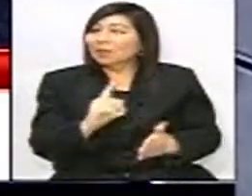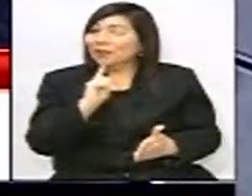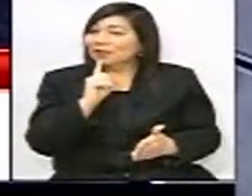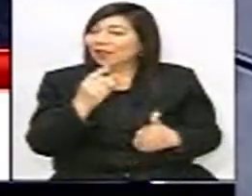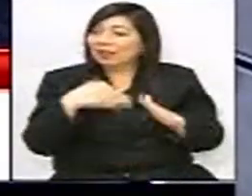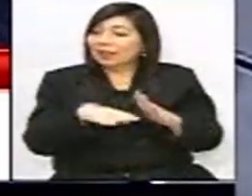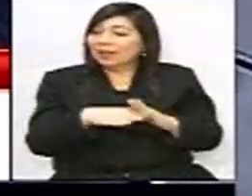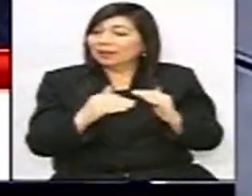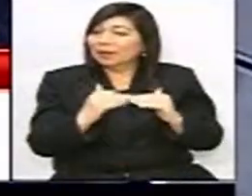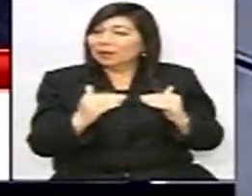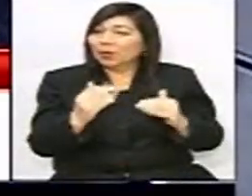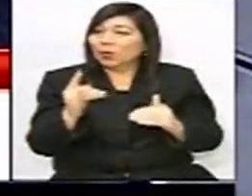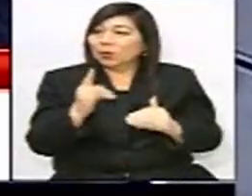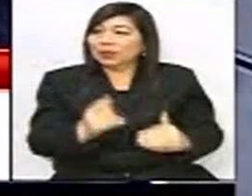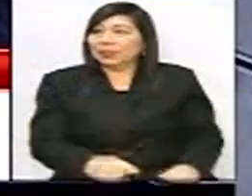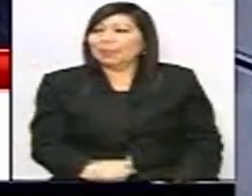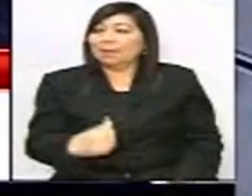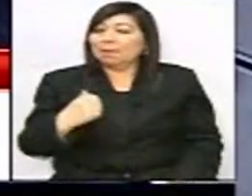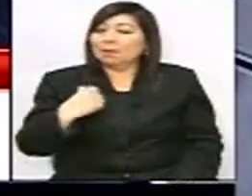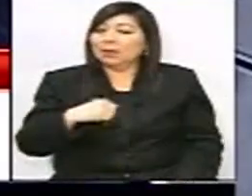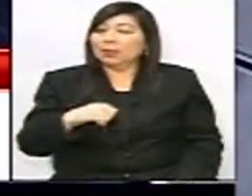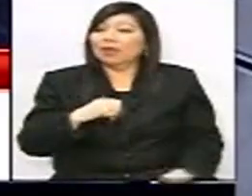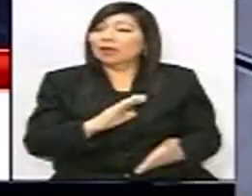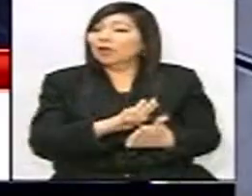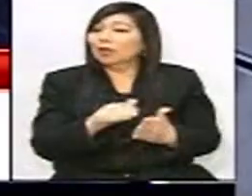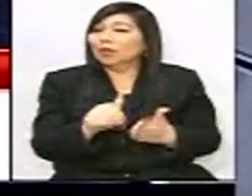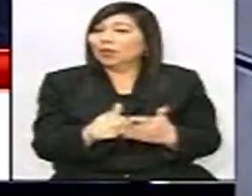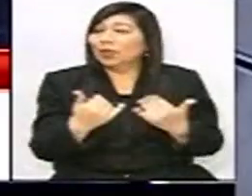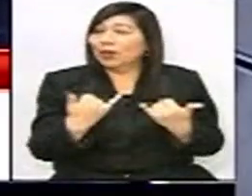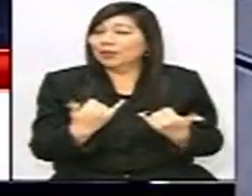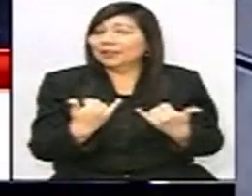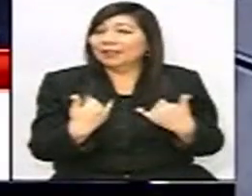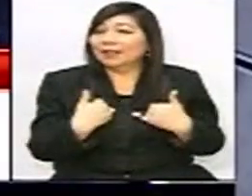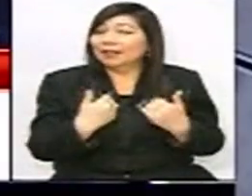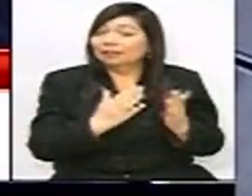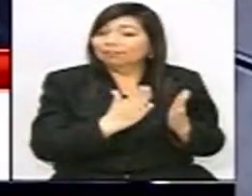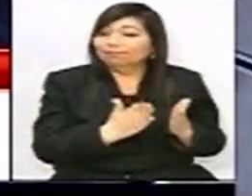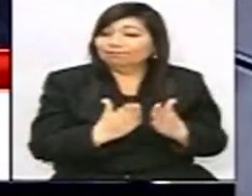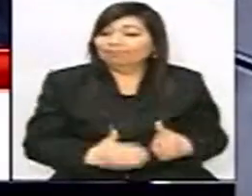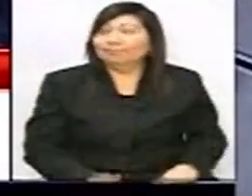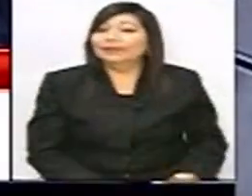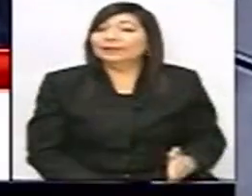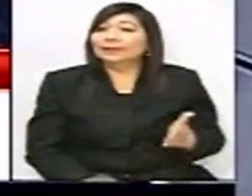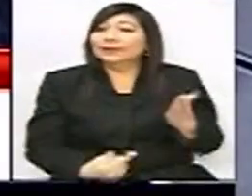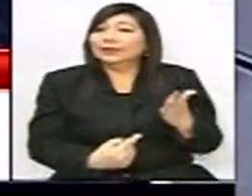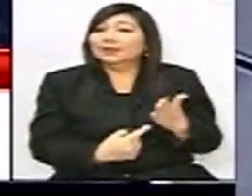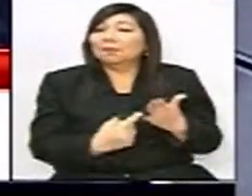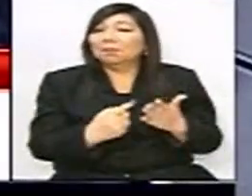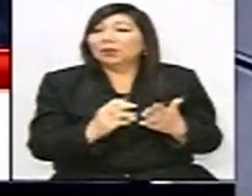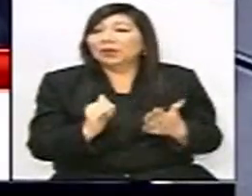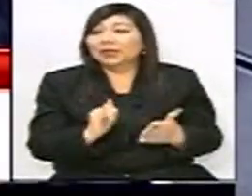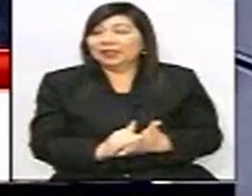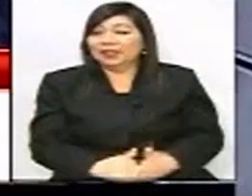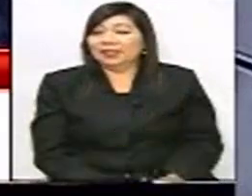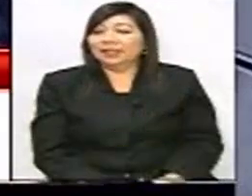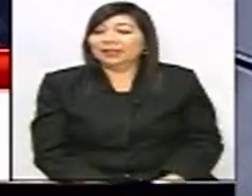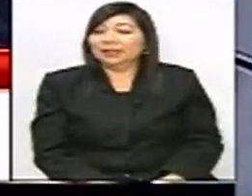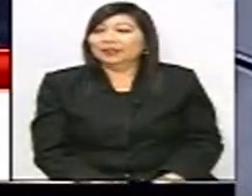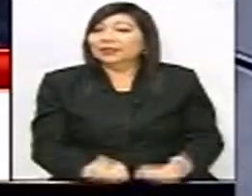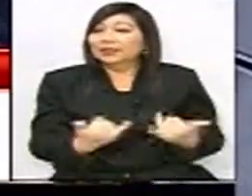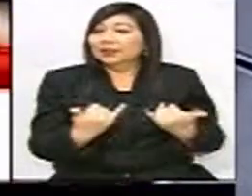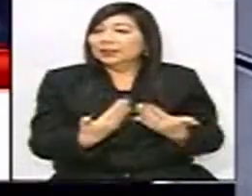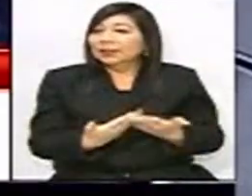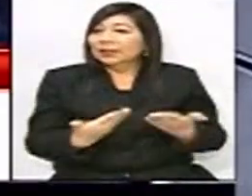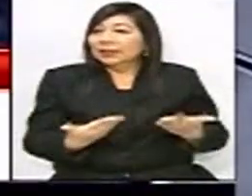está dentro de los márgenes de utilidad de la municipalidad, y que todo eso se tiene que determinar técnicamente. Por eso es que estamos en